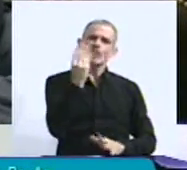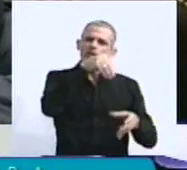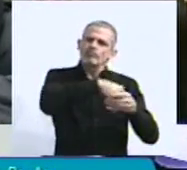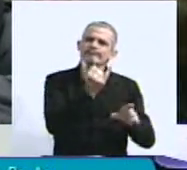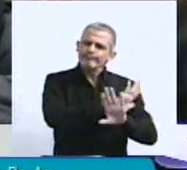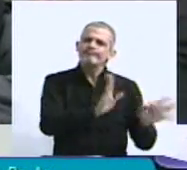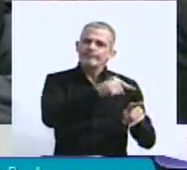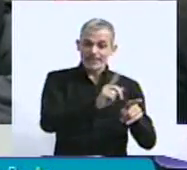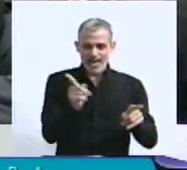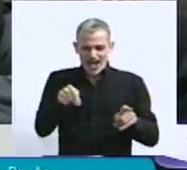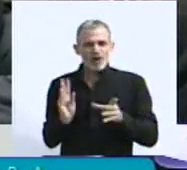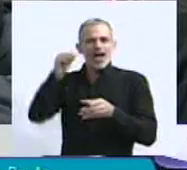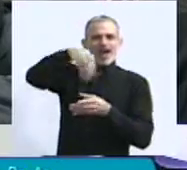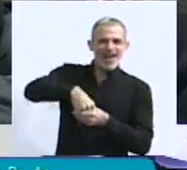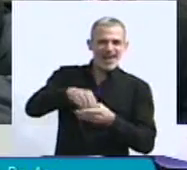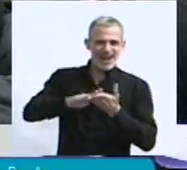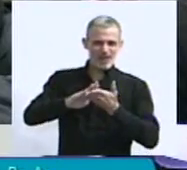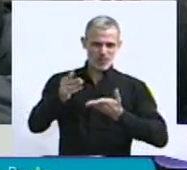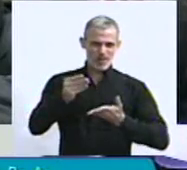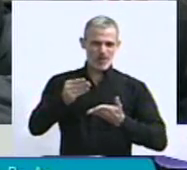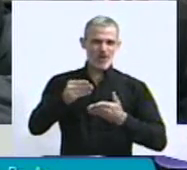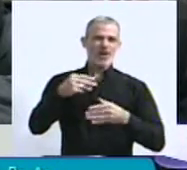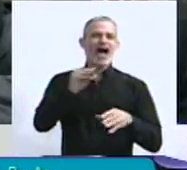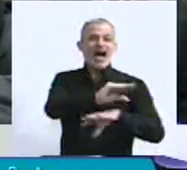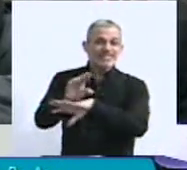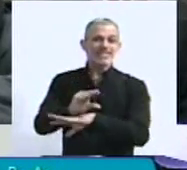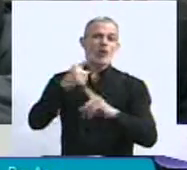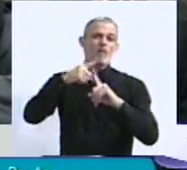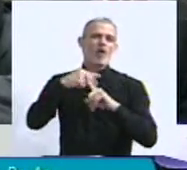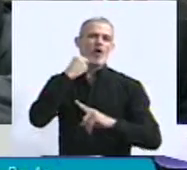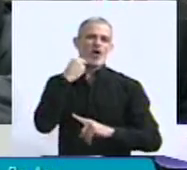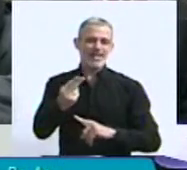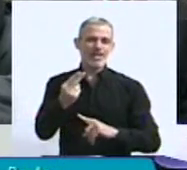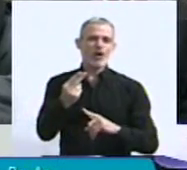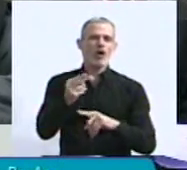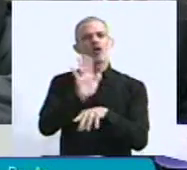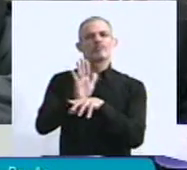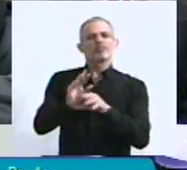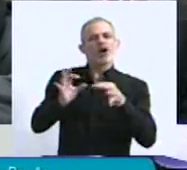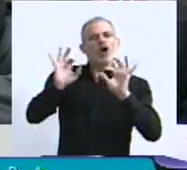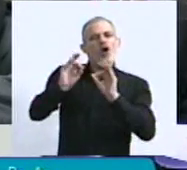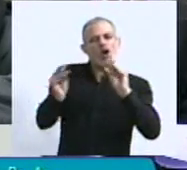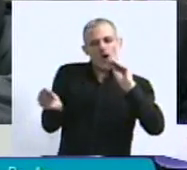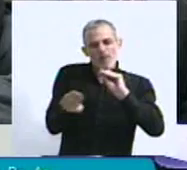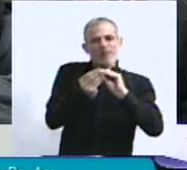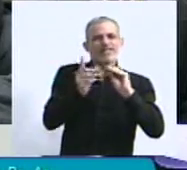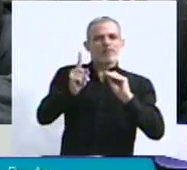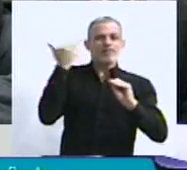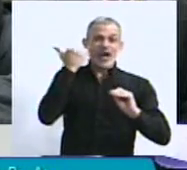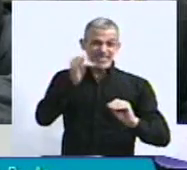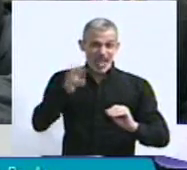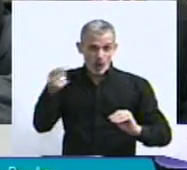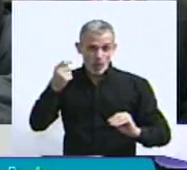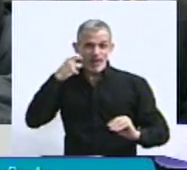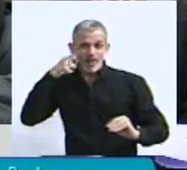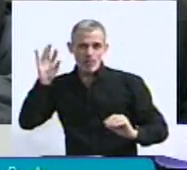26.474, incorporando la asignación universal por hijo como forma de completar el otro extremo de